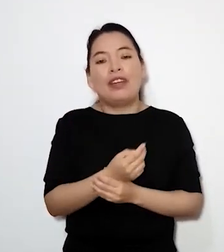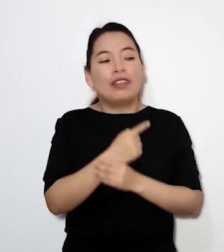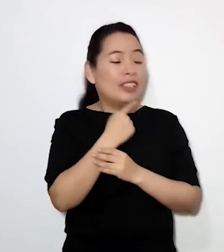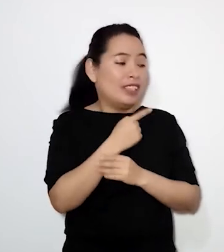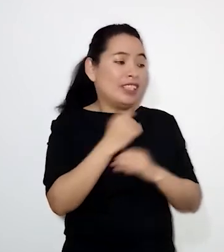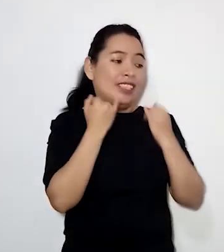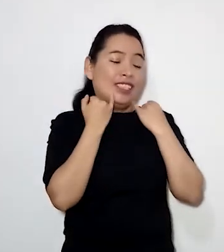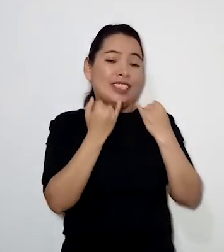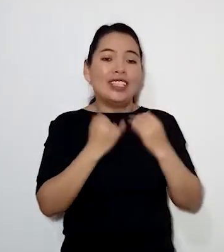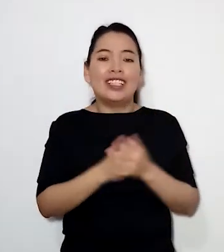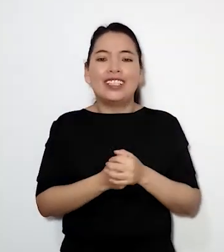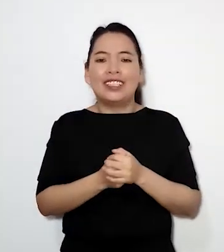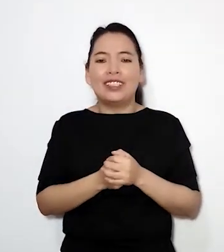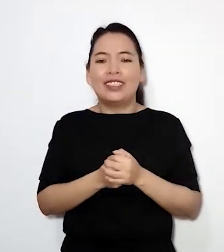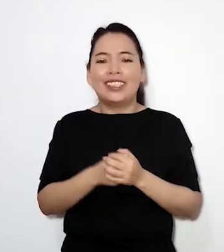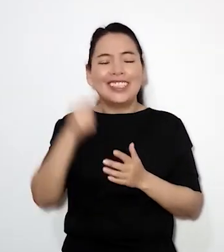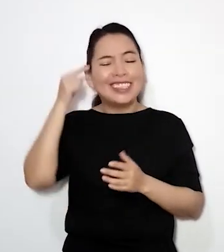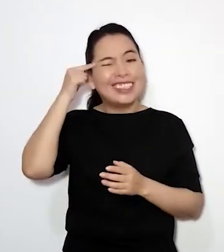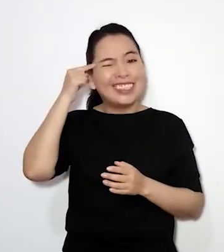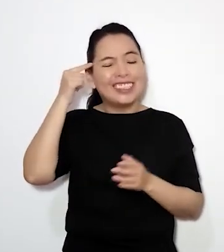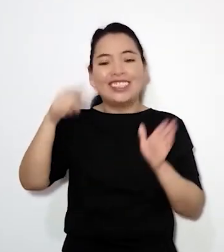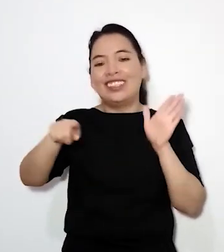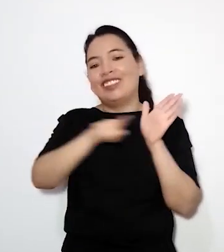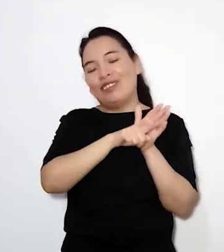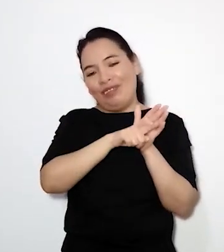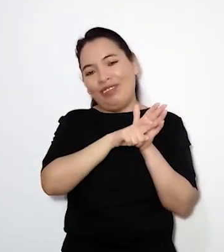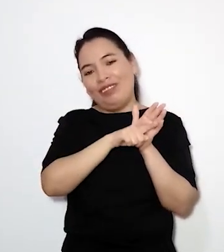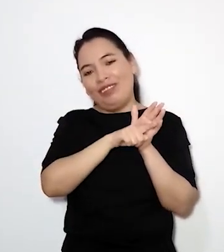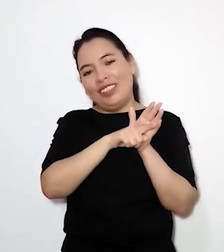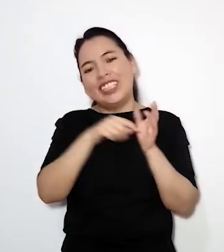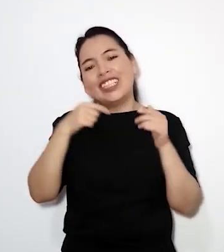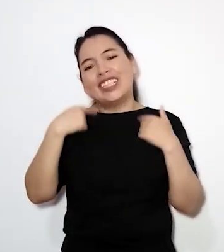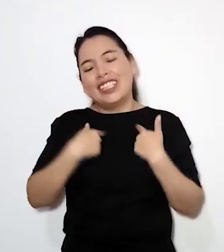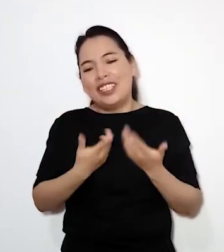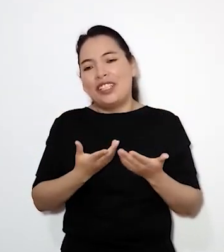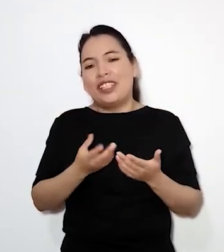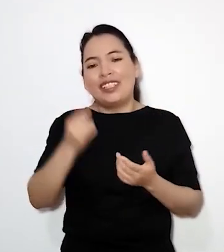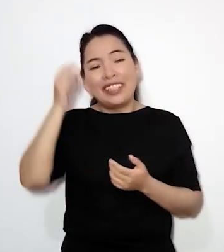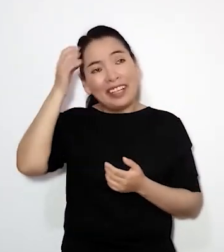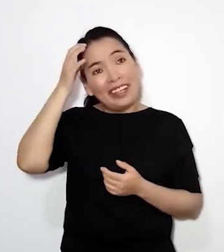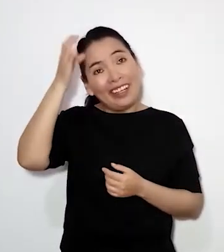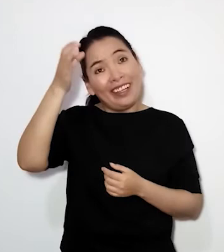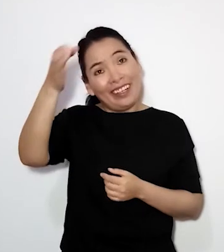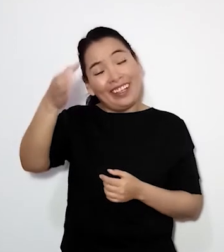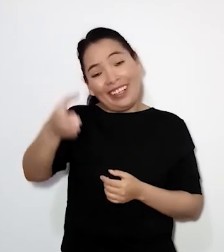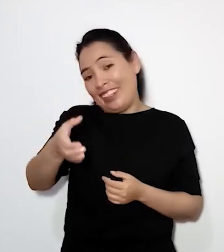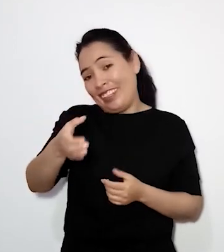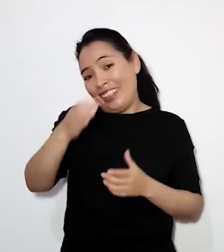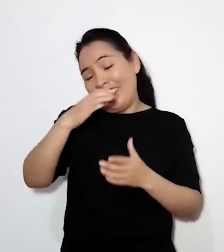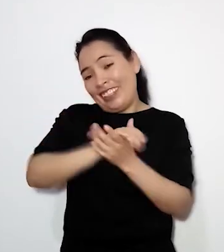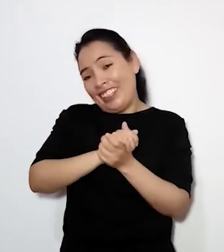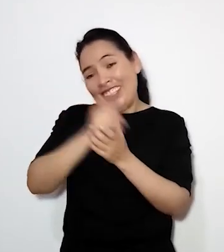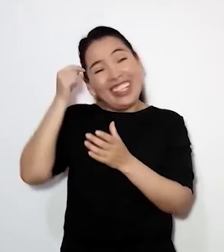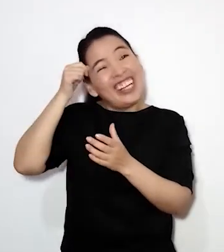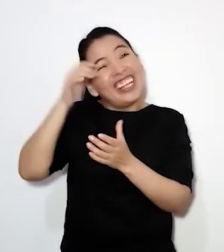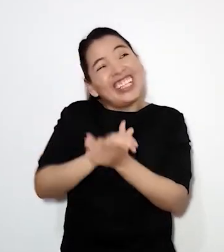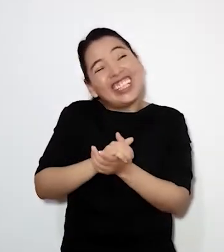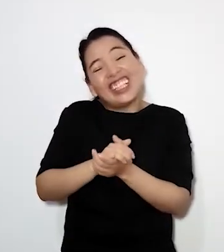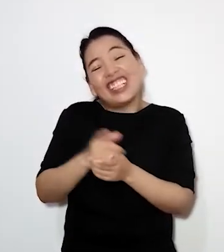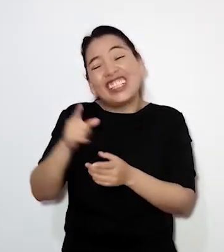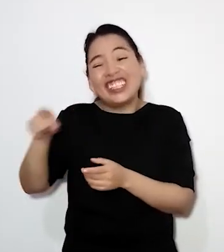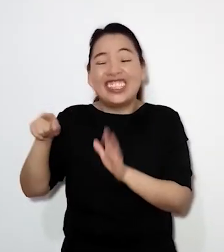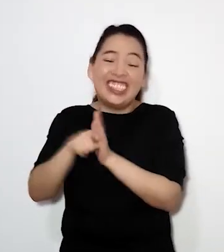prejuicios poco sólidos y las creencias vinculadas al estigma, construidas a partir de la